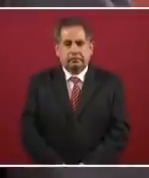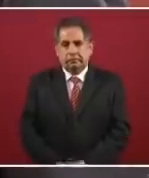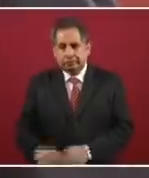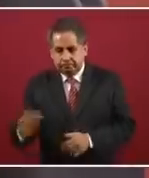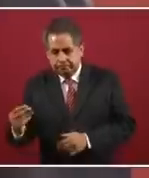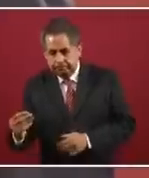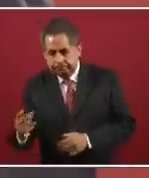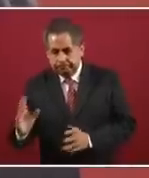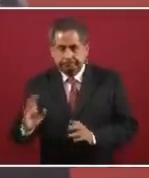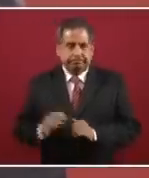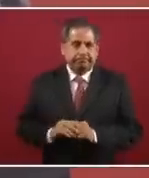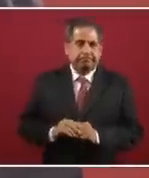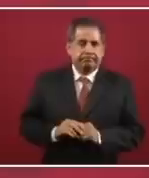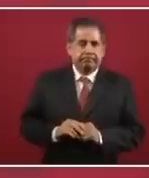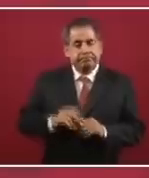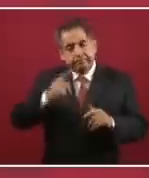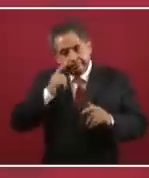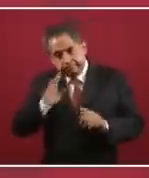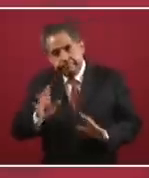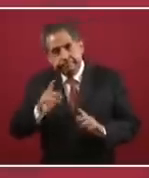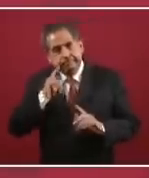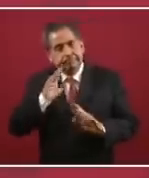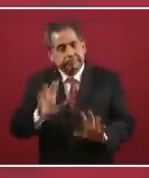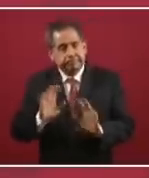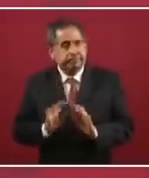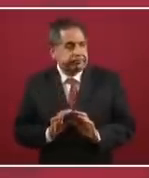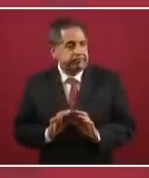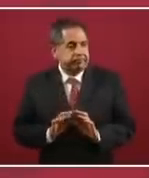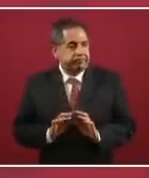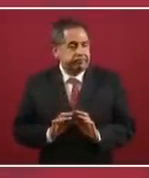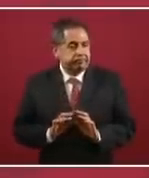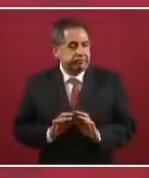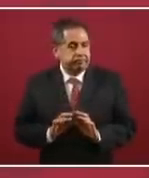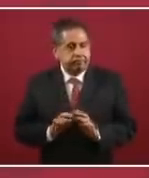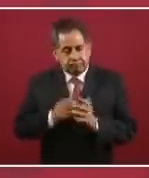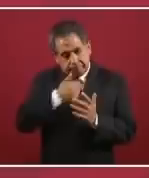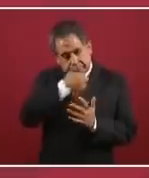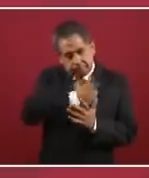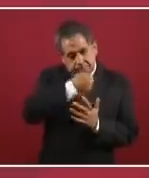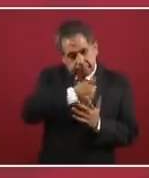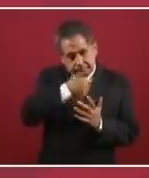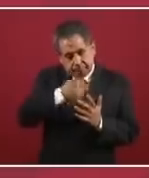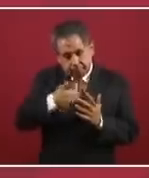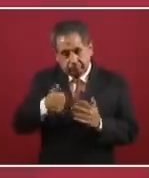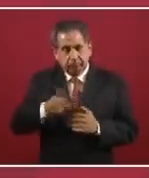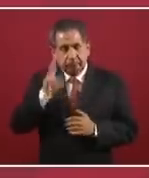Hay que verlo, hay que ver los casos.